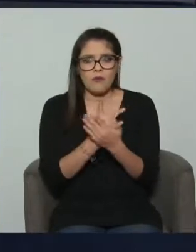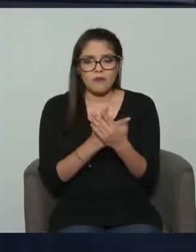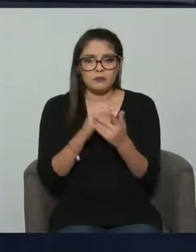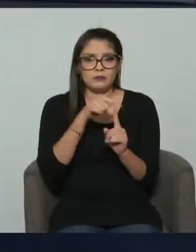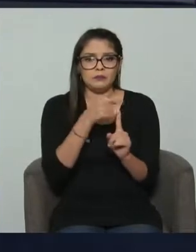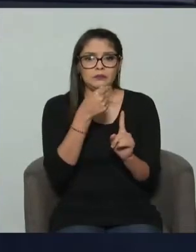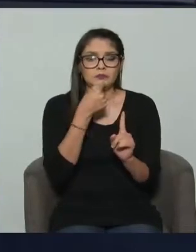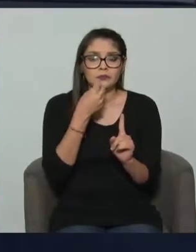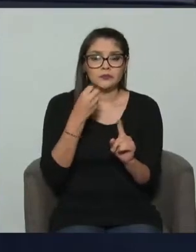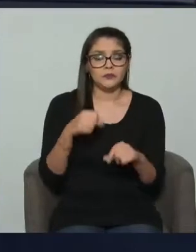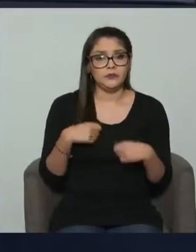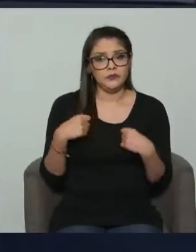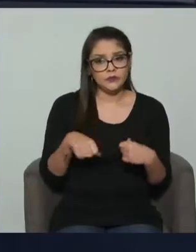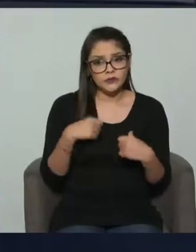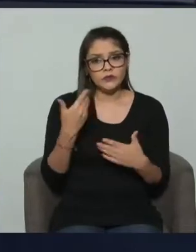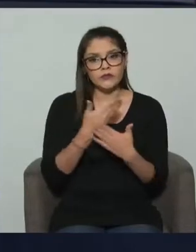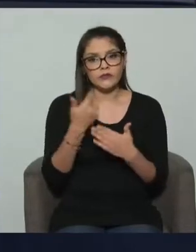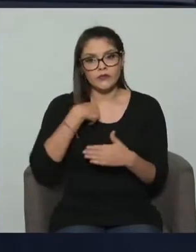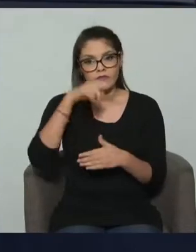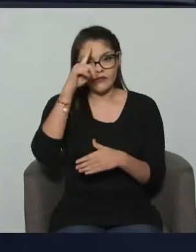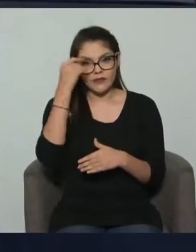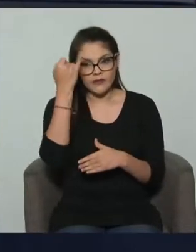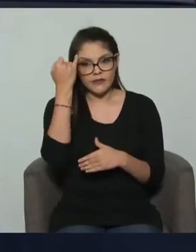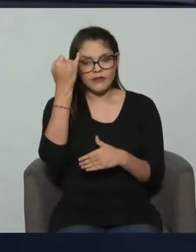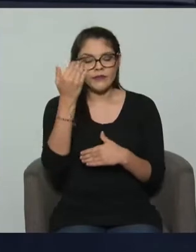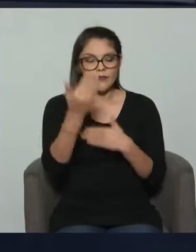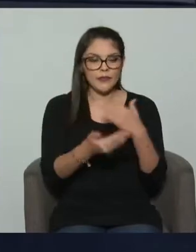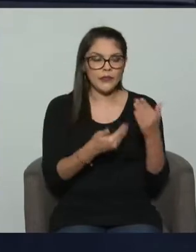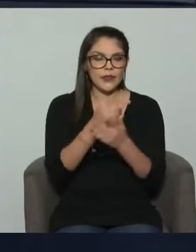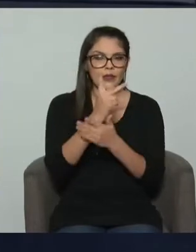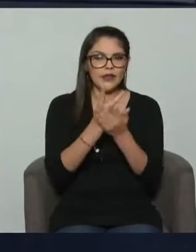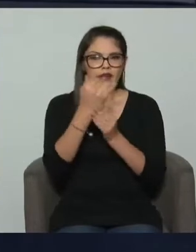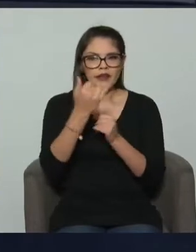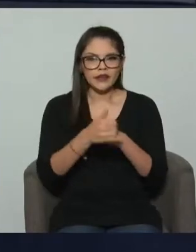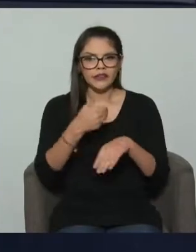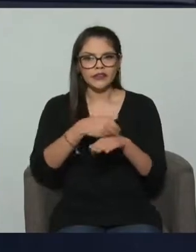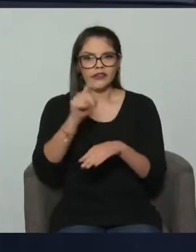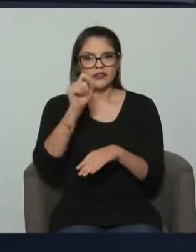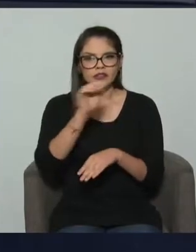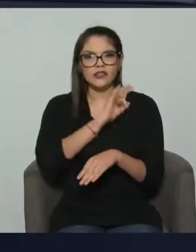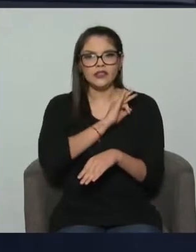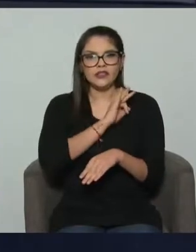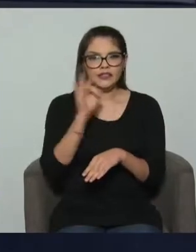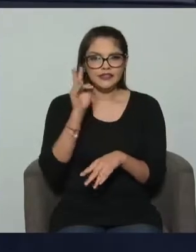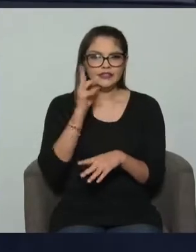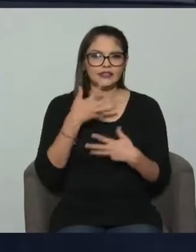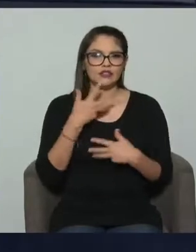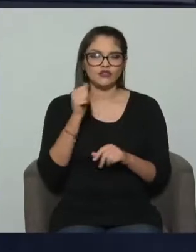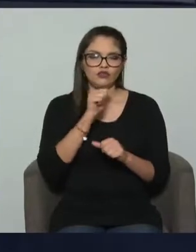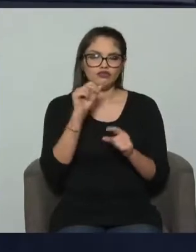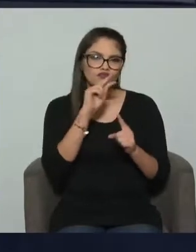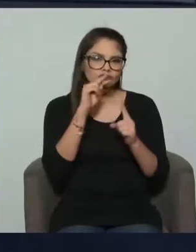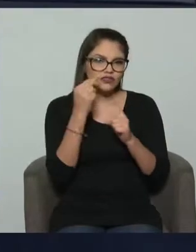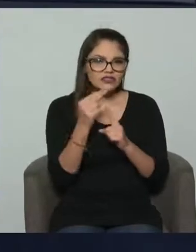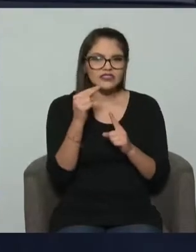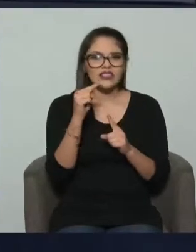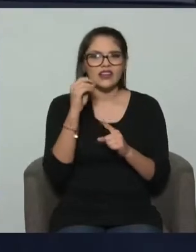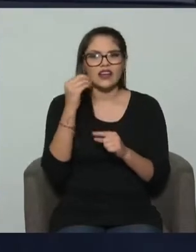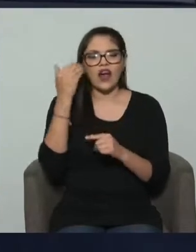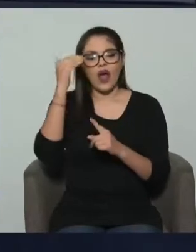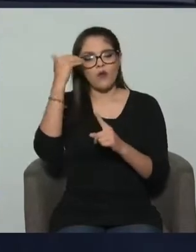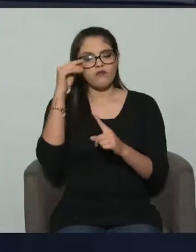y la adolescencia. Estamos de hecho proponiendo el proyecto 26, en donde se pueda tener una mirada mucho menos adultocéntrica,